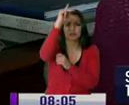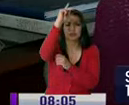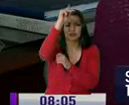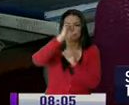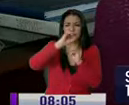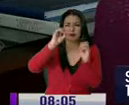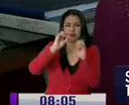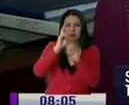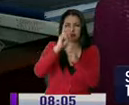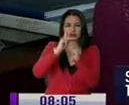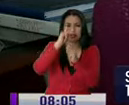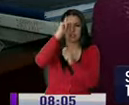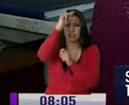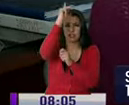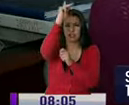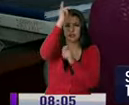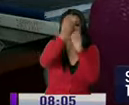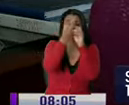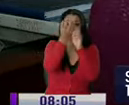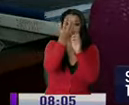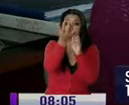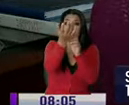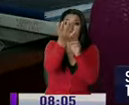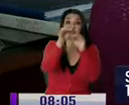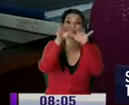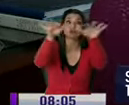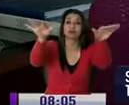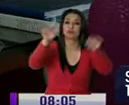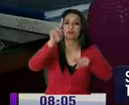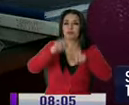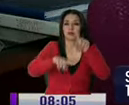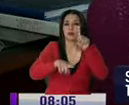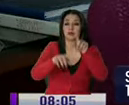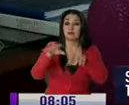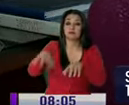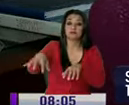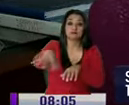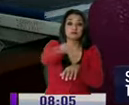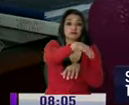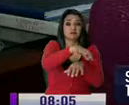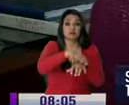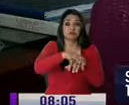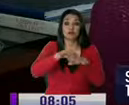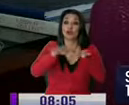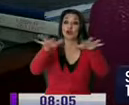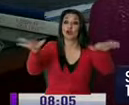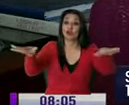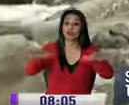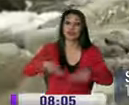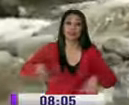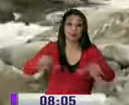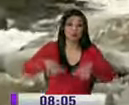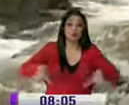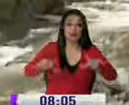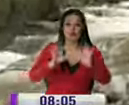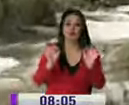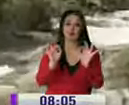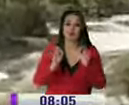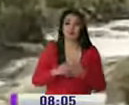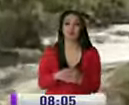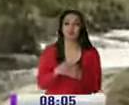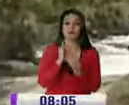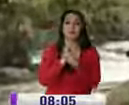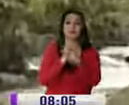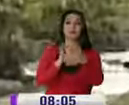y entonces no alcanzan a sobrepasar la cordillera y por lo tanto no hay afectación por caída de cenizas a zonas pobladas. El Instituto Geofísico